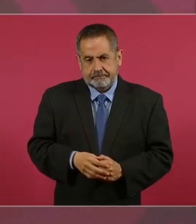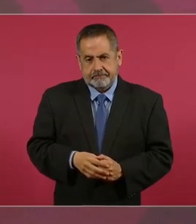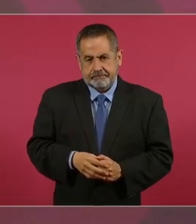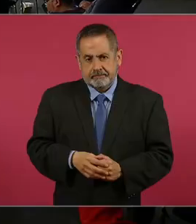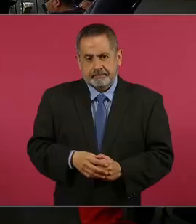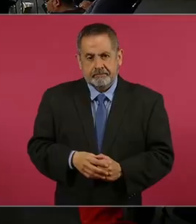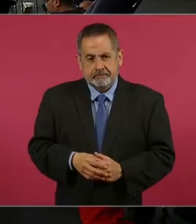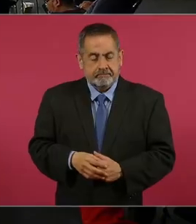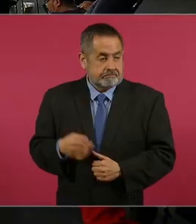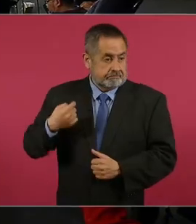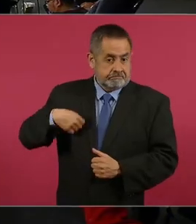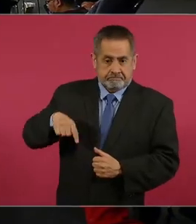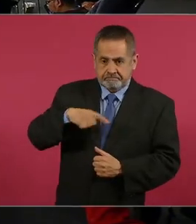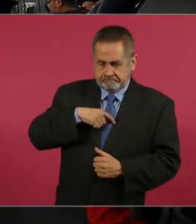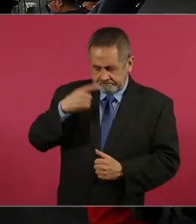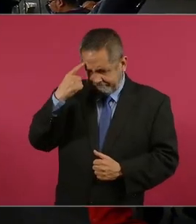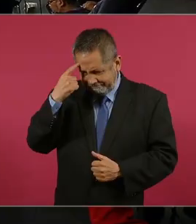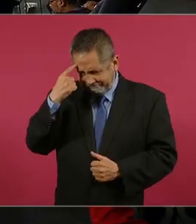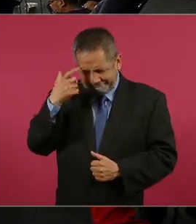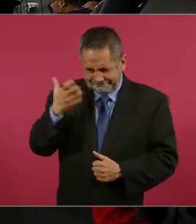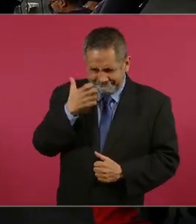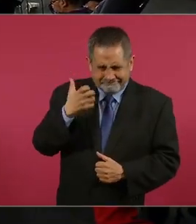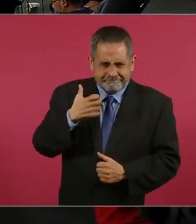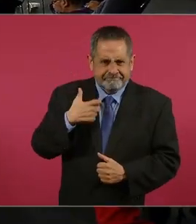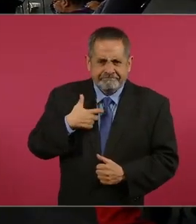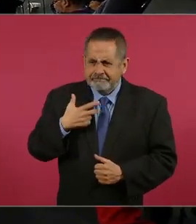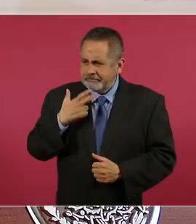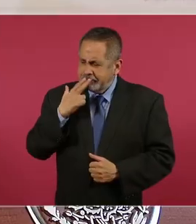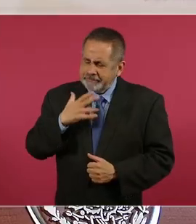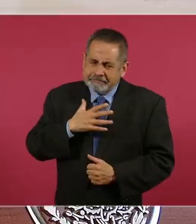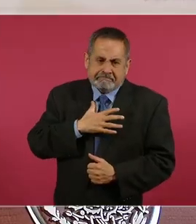actuaba uno con pasión,